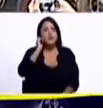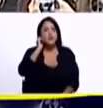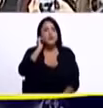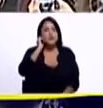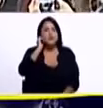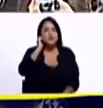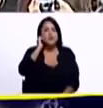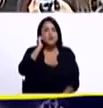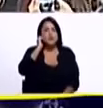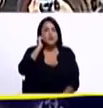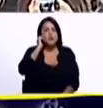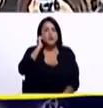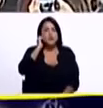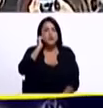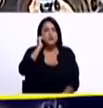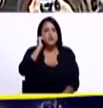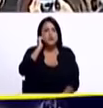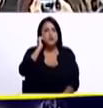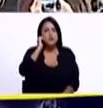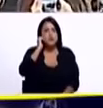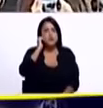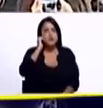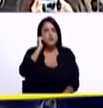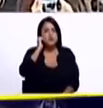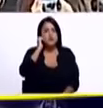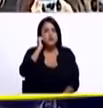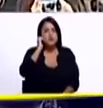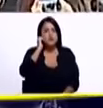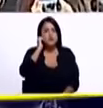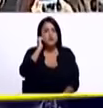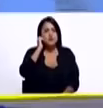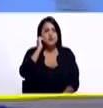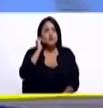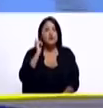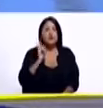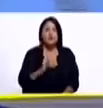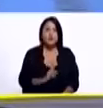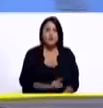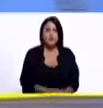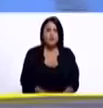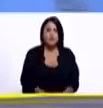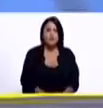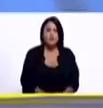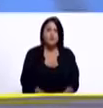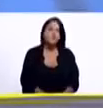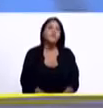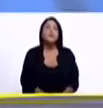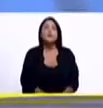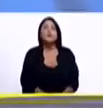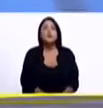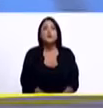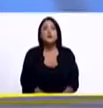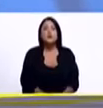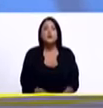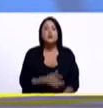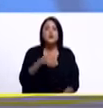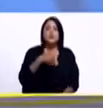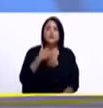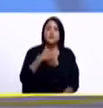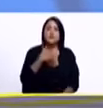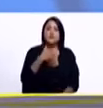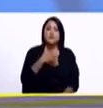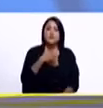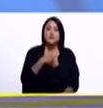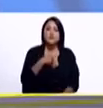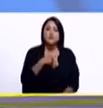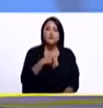Creo que razonablemente, y el sentimiento, razón y sentimiento